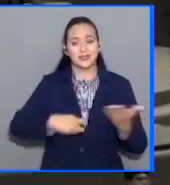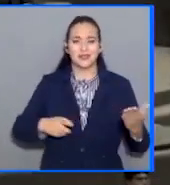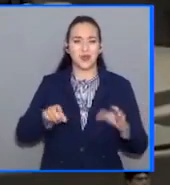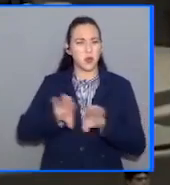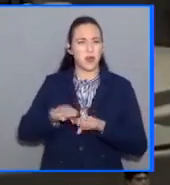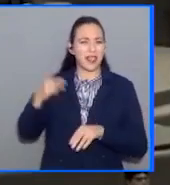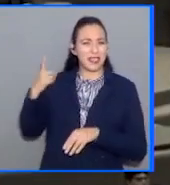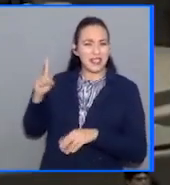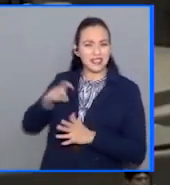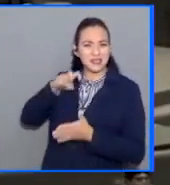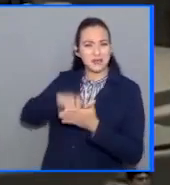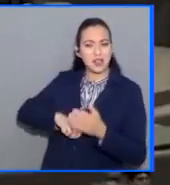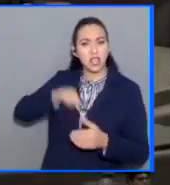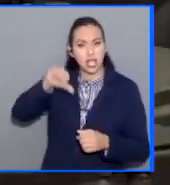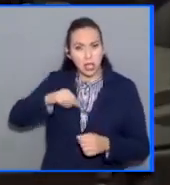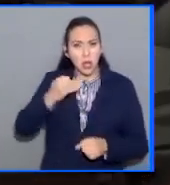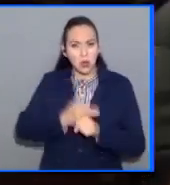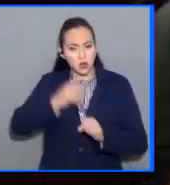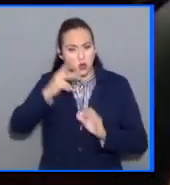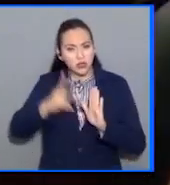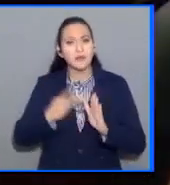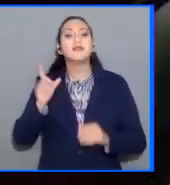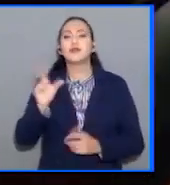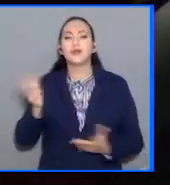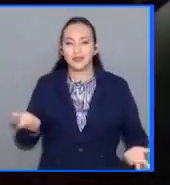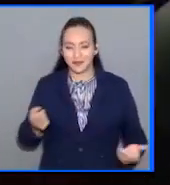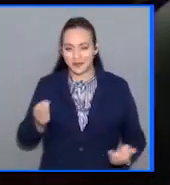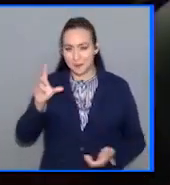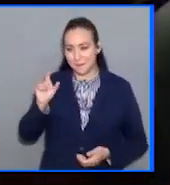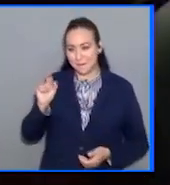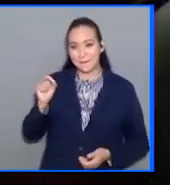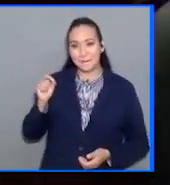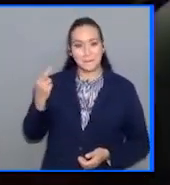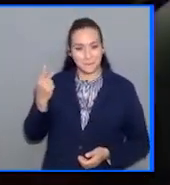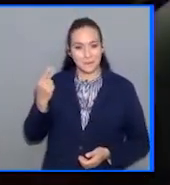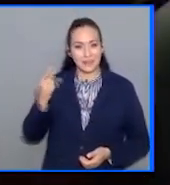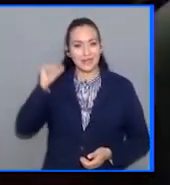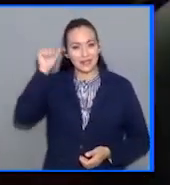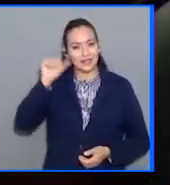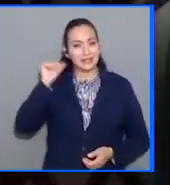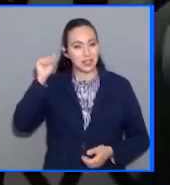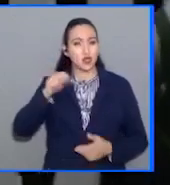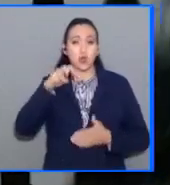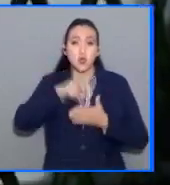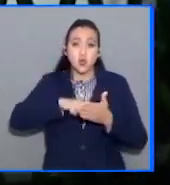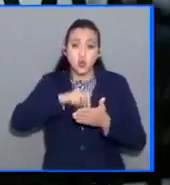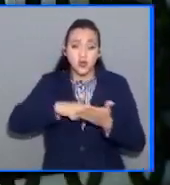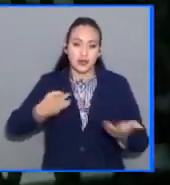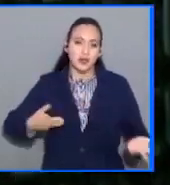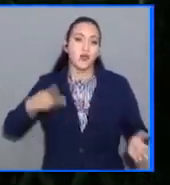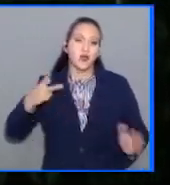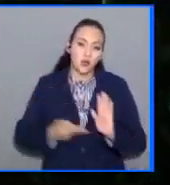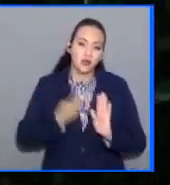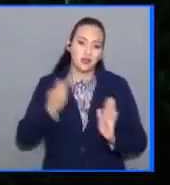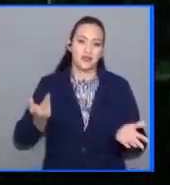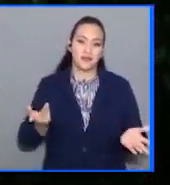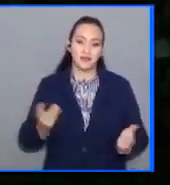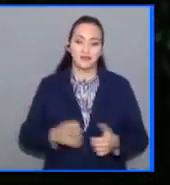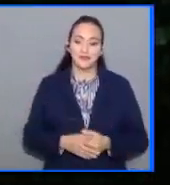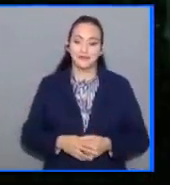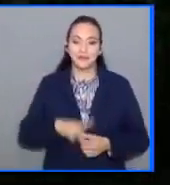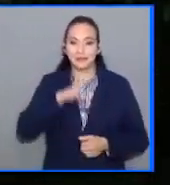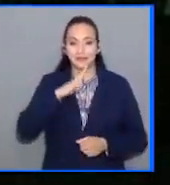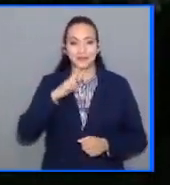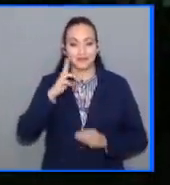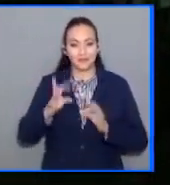materia apenas el pasado 25 de abril de este año. Para el canal del Poder Judicial